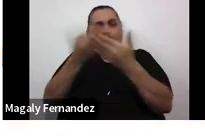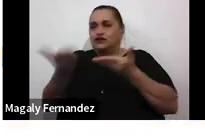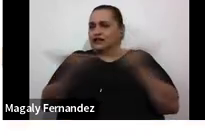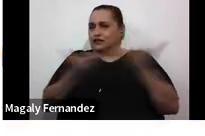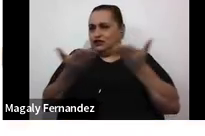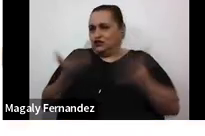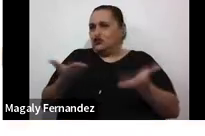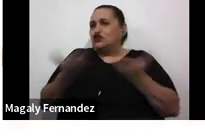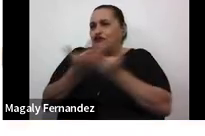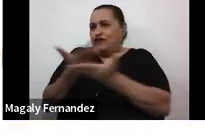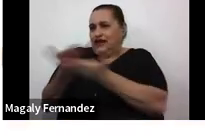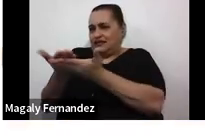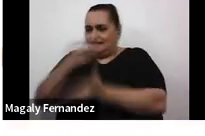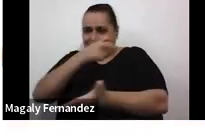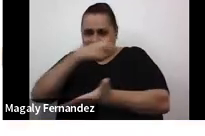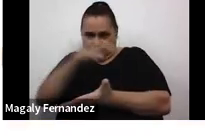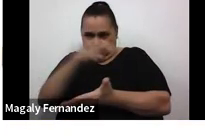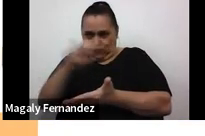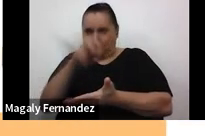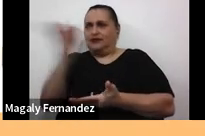incluido el transporte